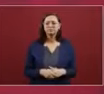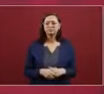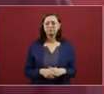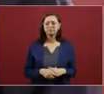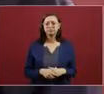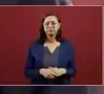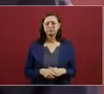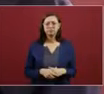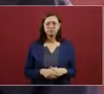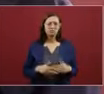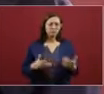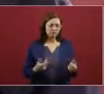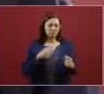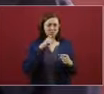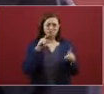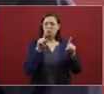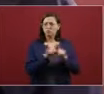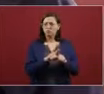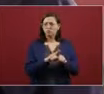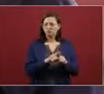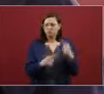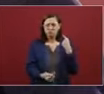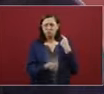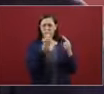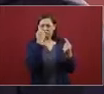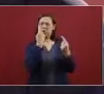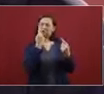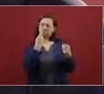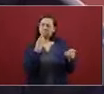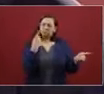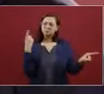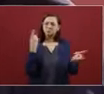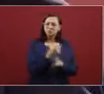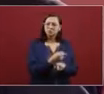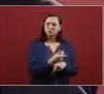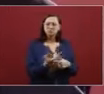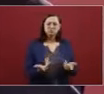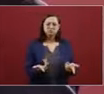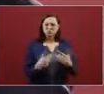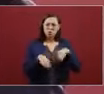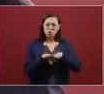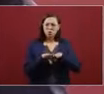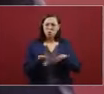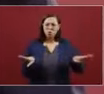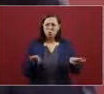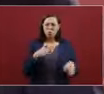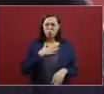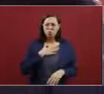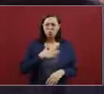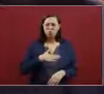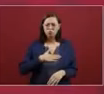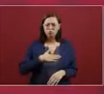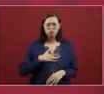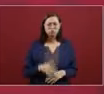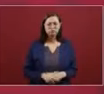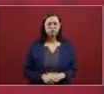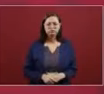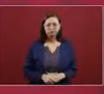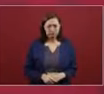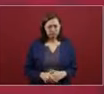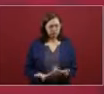y replicar, que así como los medios tienen que ejercer toda